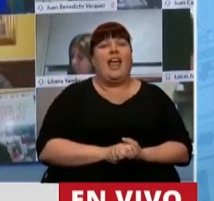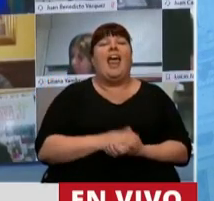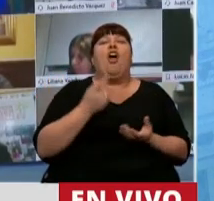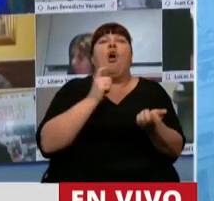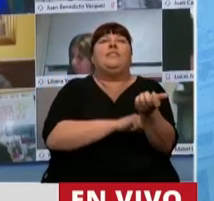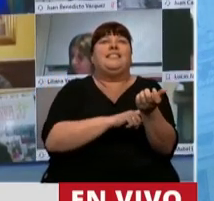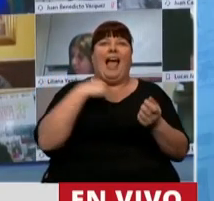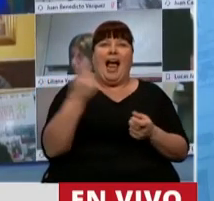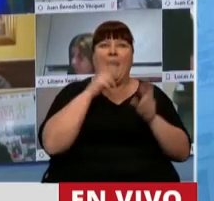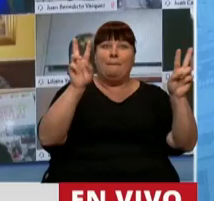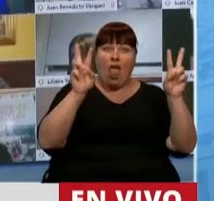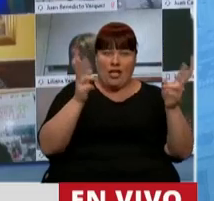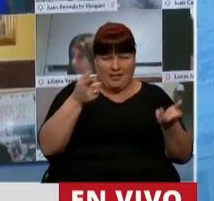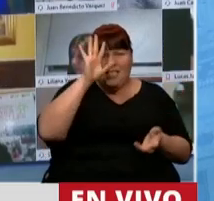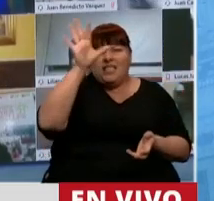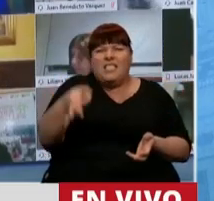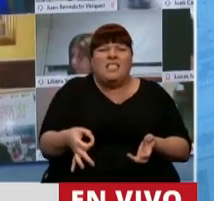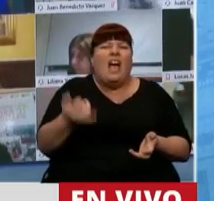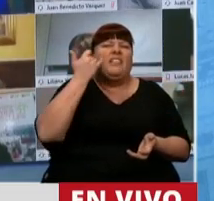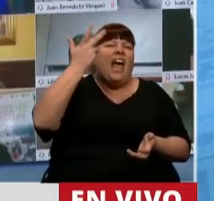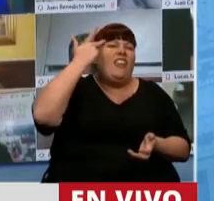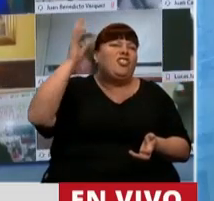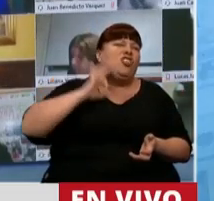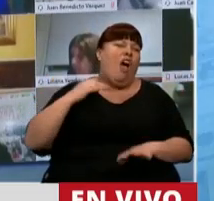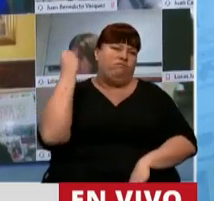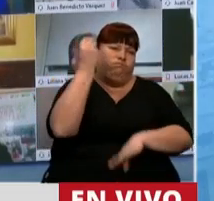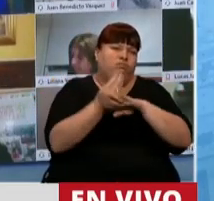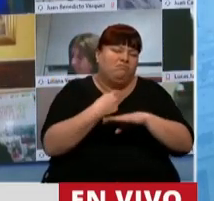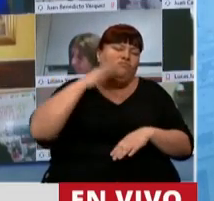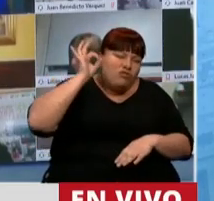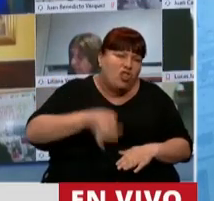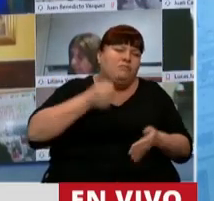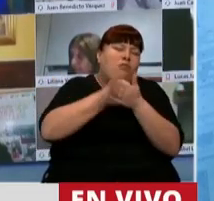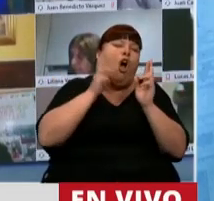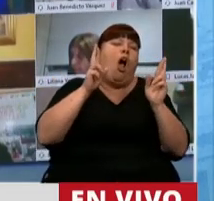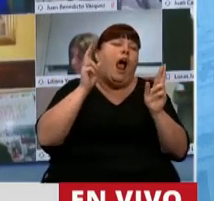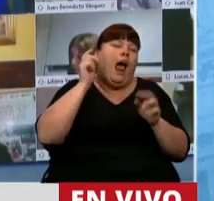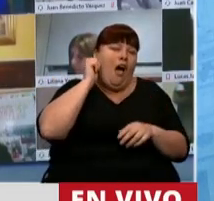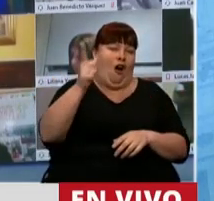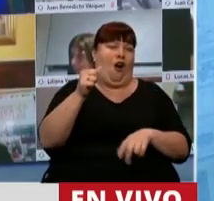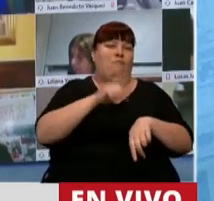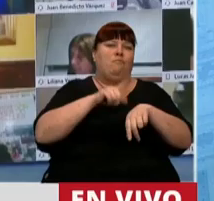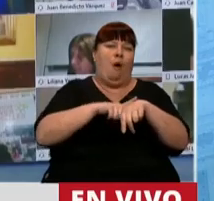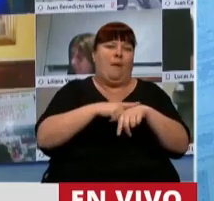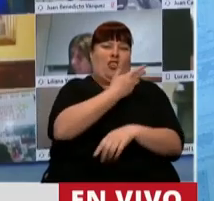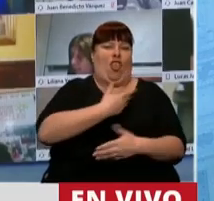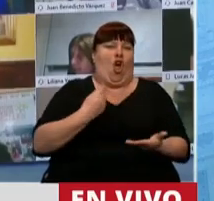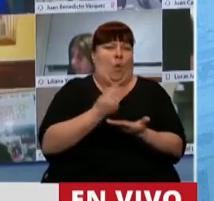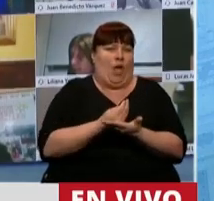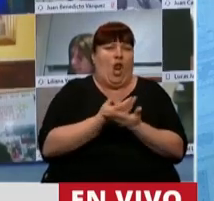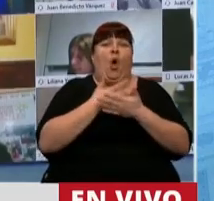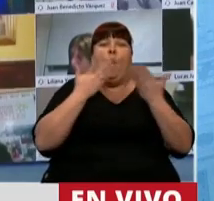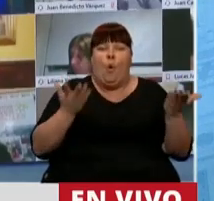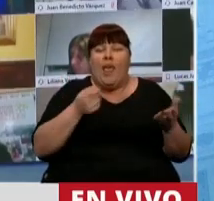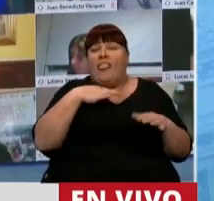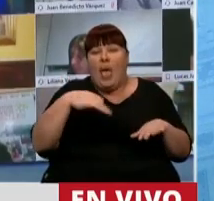el ADN de nosotros, los peronistas, saben que ya estuvimos 18 años convencidos y esperando que llegue el momento para gobernar. Entonces,